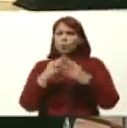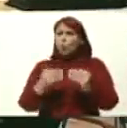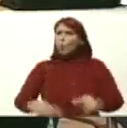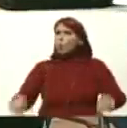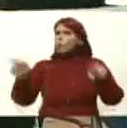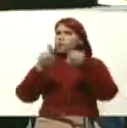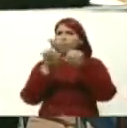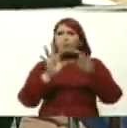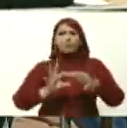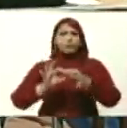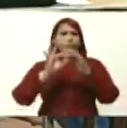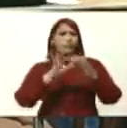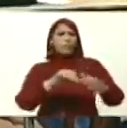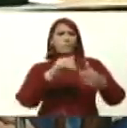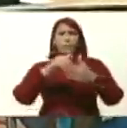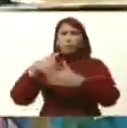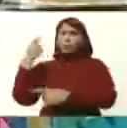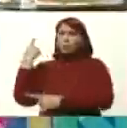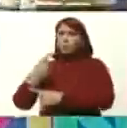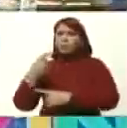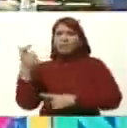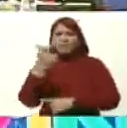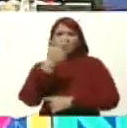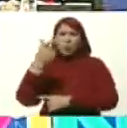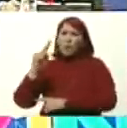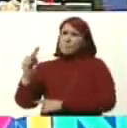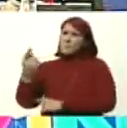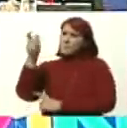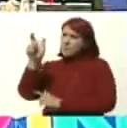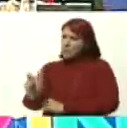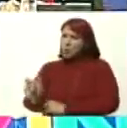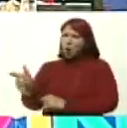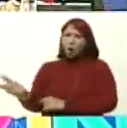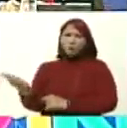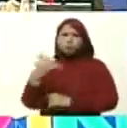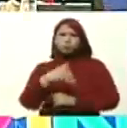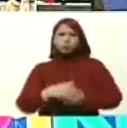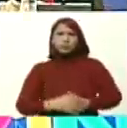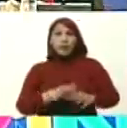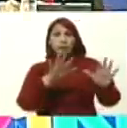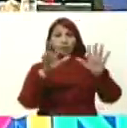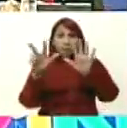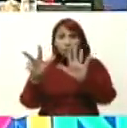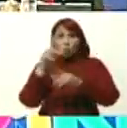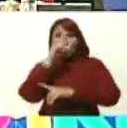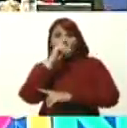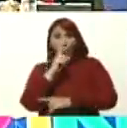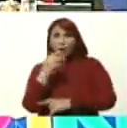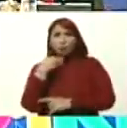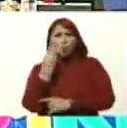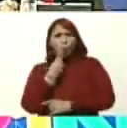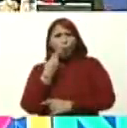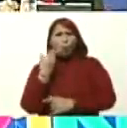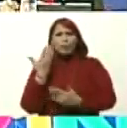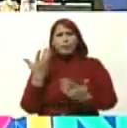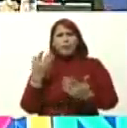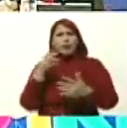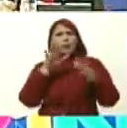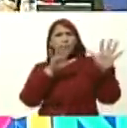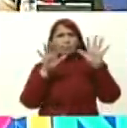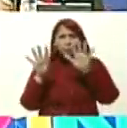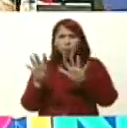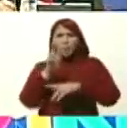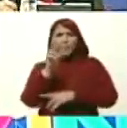y unidos, y votar. Buscar al primer votante, esos muchachos de 18 años, 19, 20, el